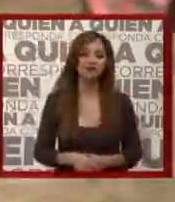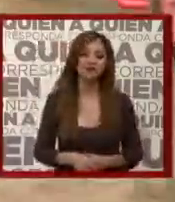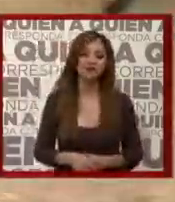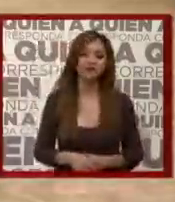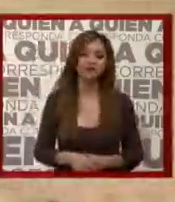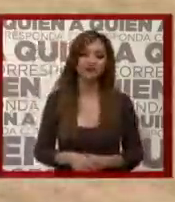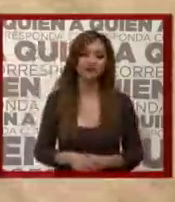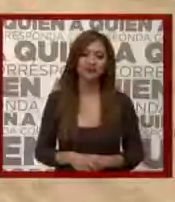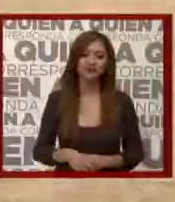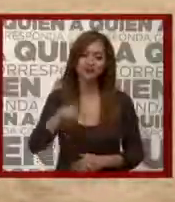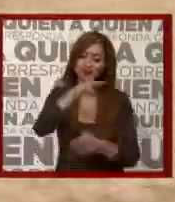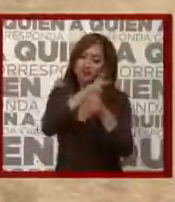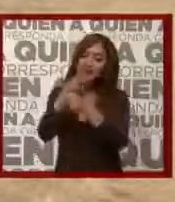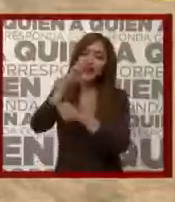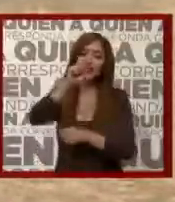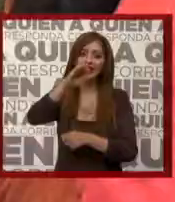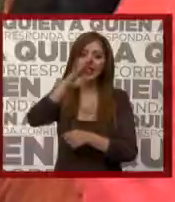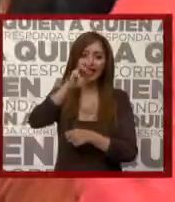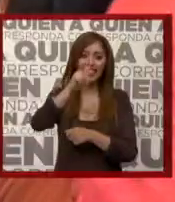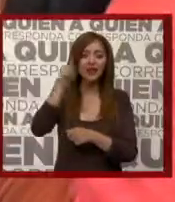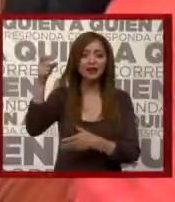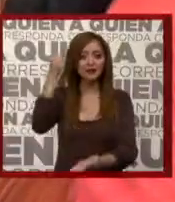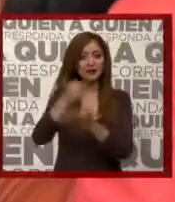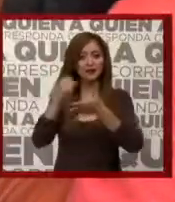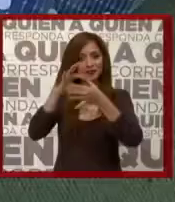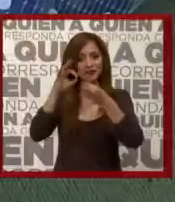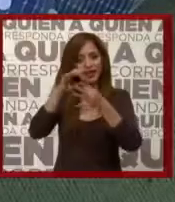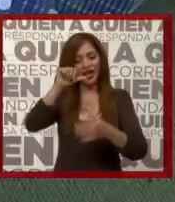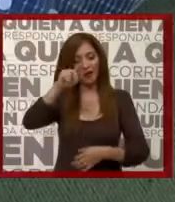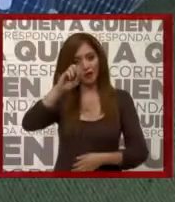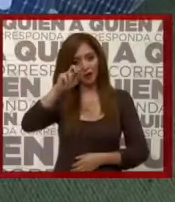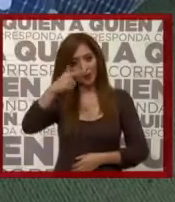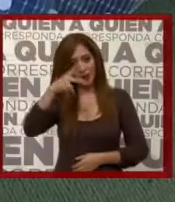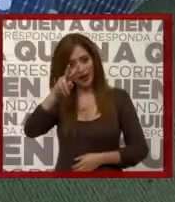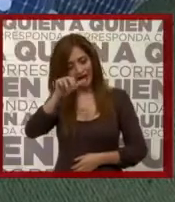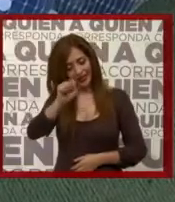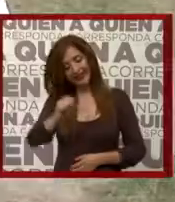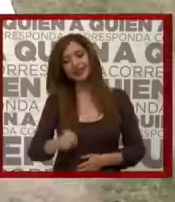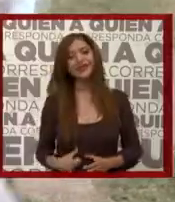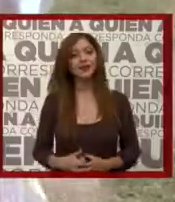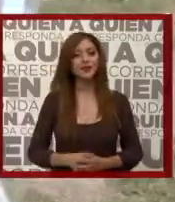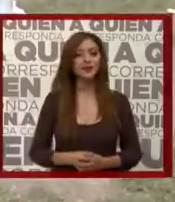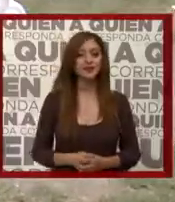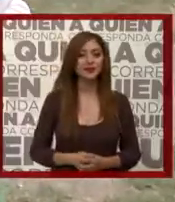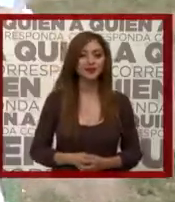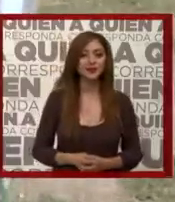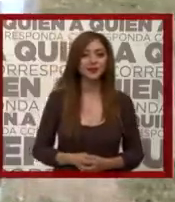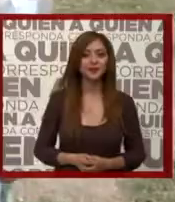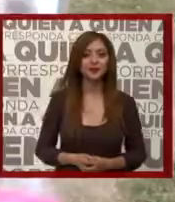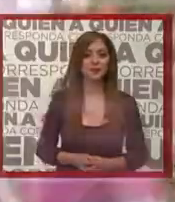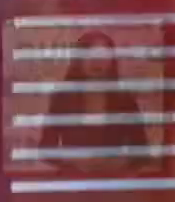ra! Con imágenes de Scarlett Álvarez para quien corresponda, reportó Alfonso Vargas Torres.